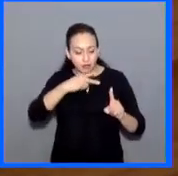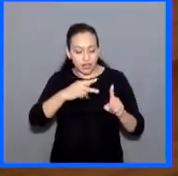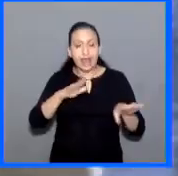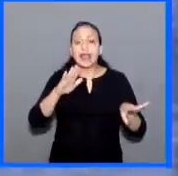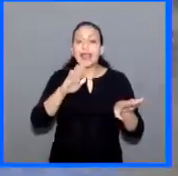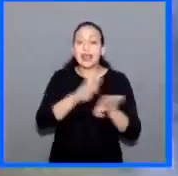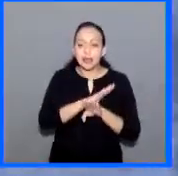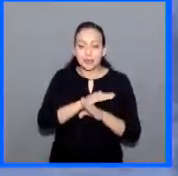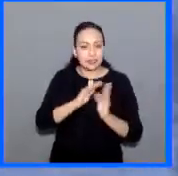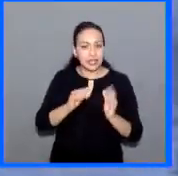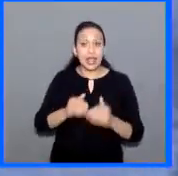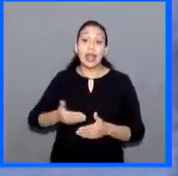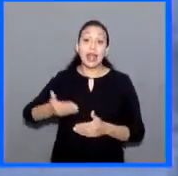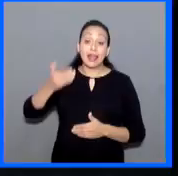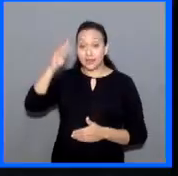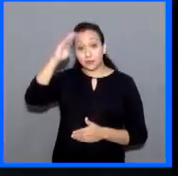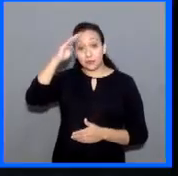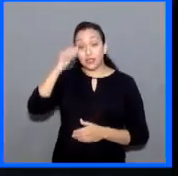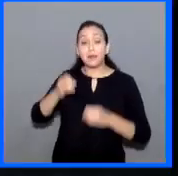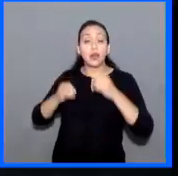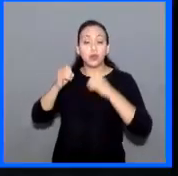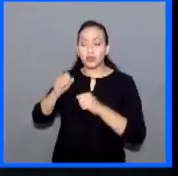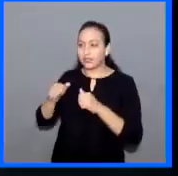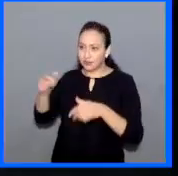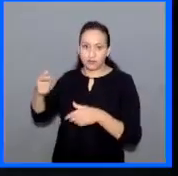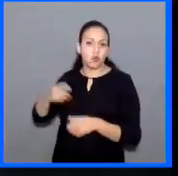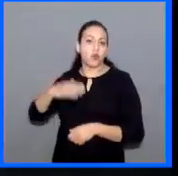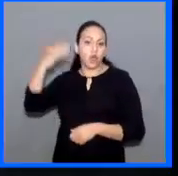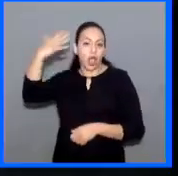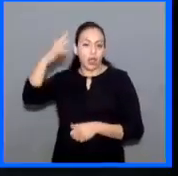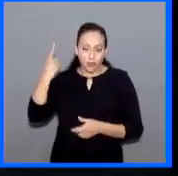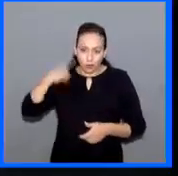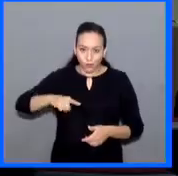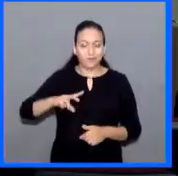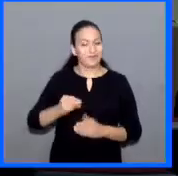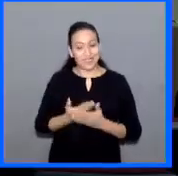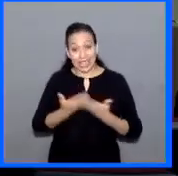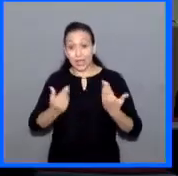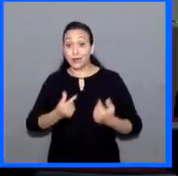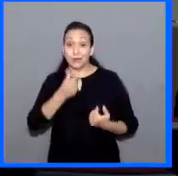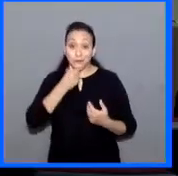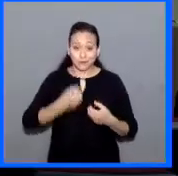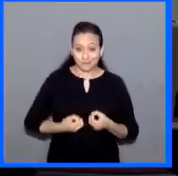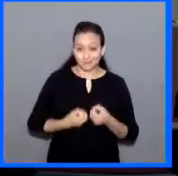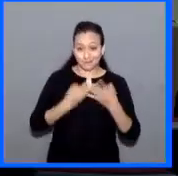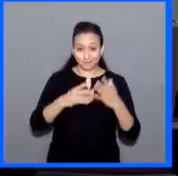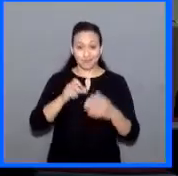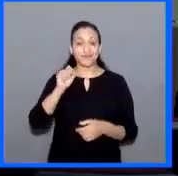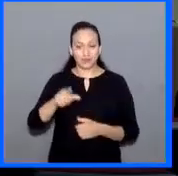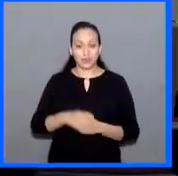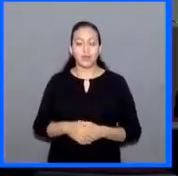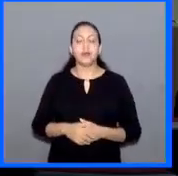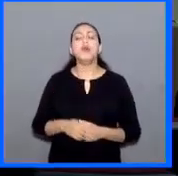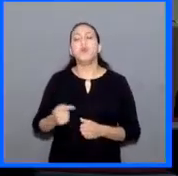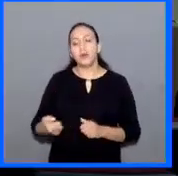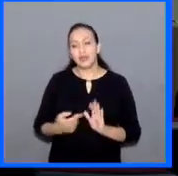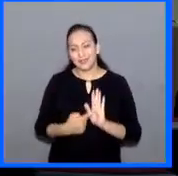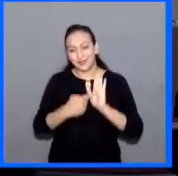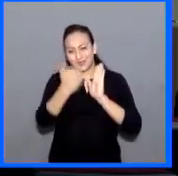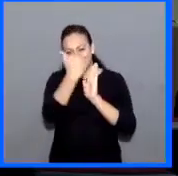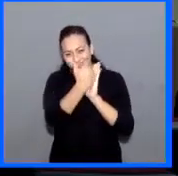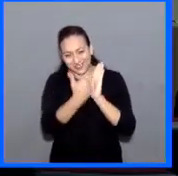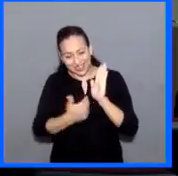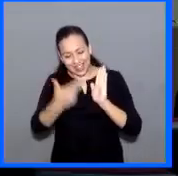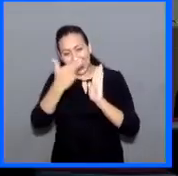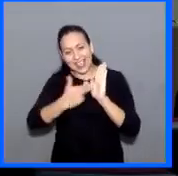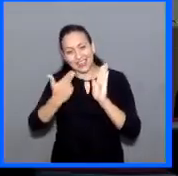adultos cuando haya niños involucrados en los procedimientos jurisdiccionales. Por eso, presentó el fichero de herramientas